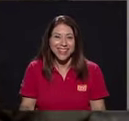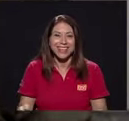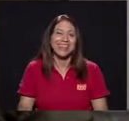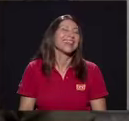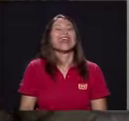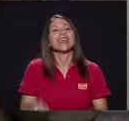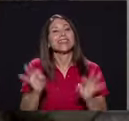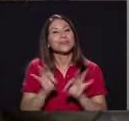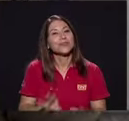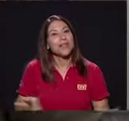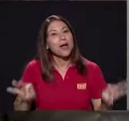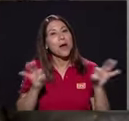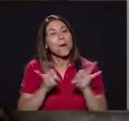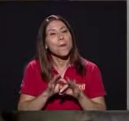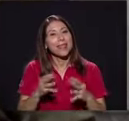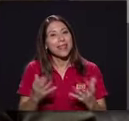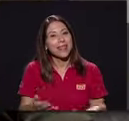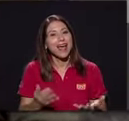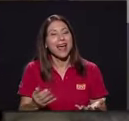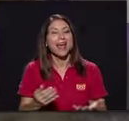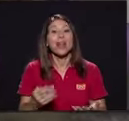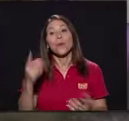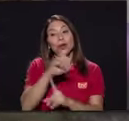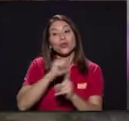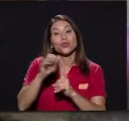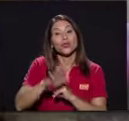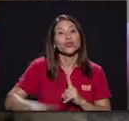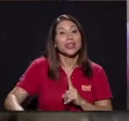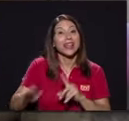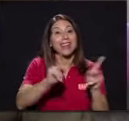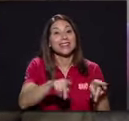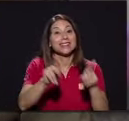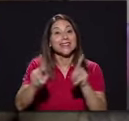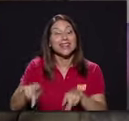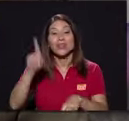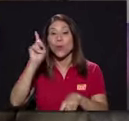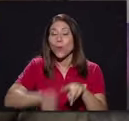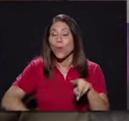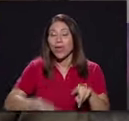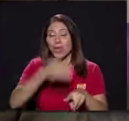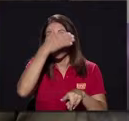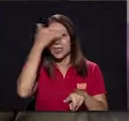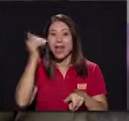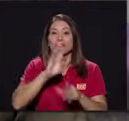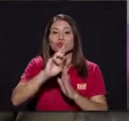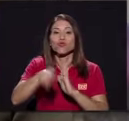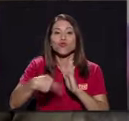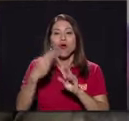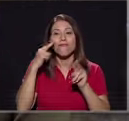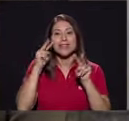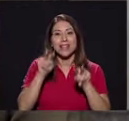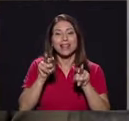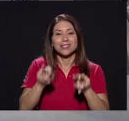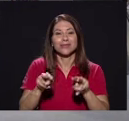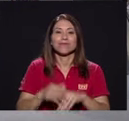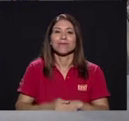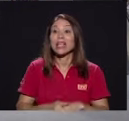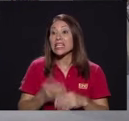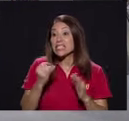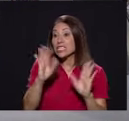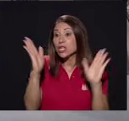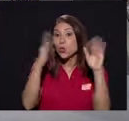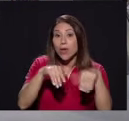tema que tampoco es cogobierno, porque sociedad civil no puede olvidar su rol fiscalizador. Sin sociedad civil no hay